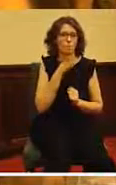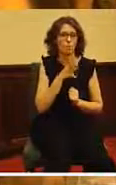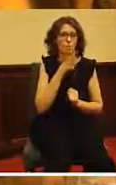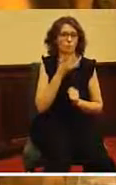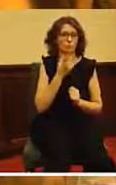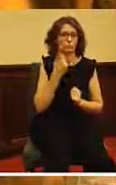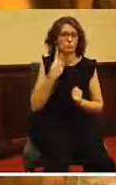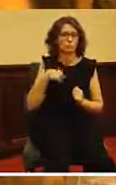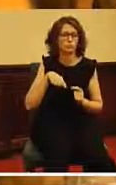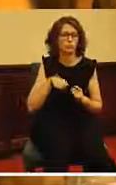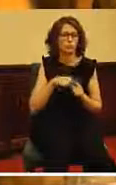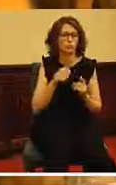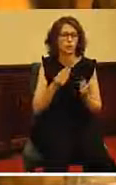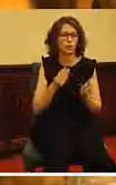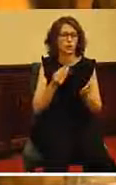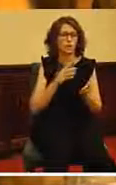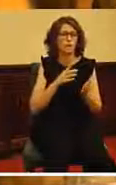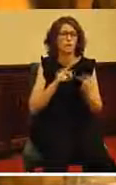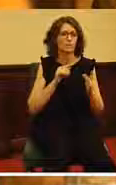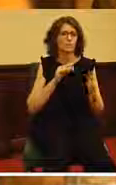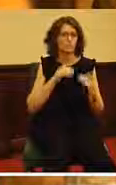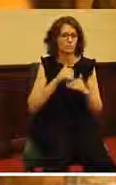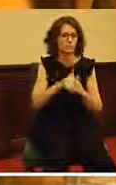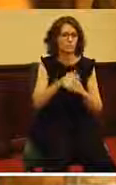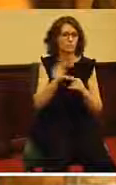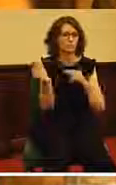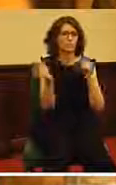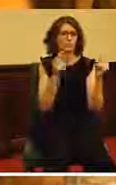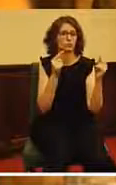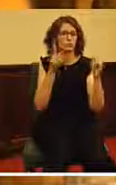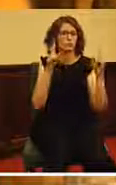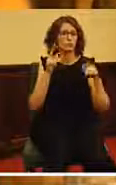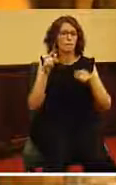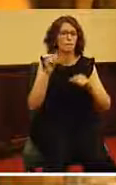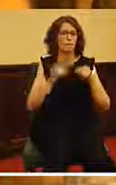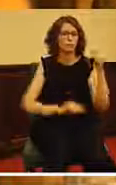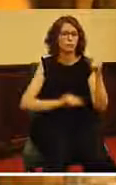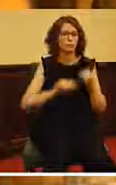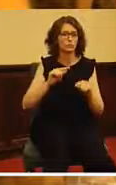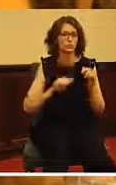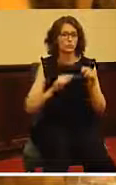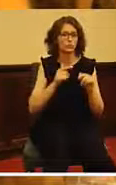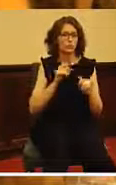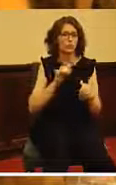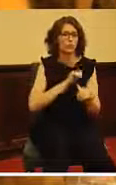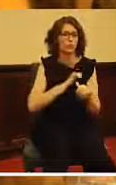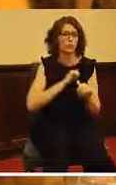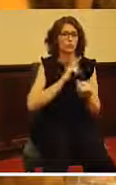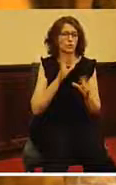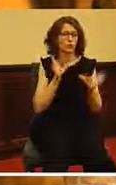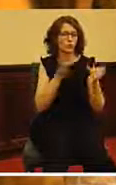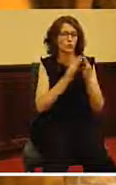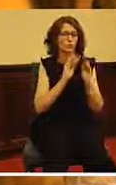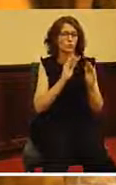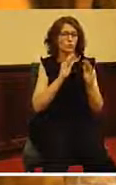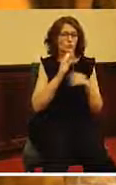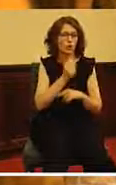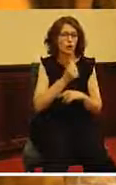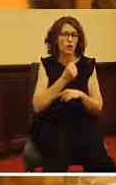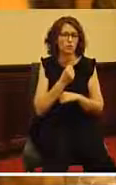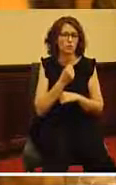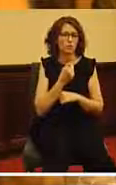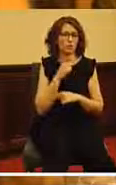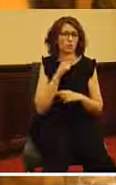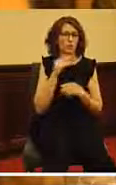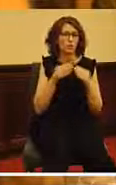que pondremos sobre el papel en la discusión presupuestaria, en la que espero contar con el apoyo de su grupo para lograrlo. Yo le tiendo la